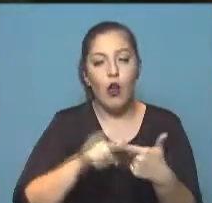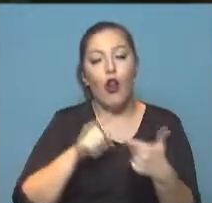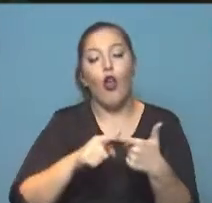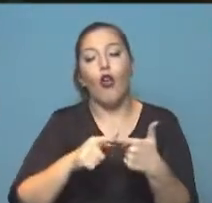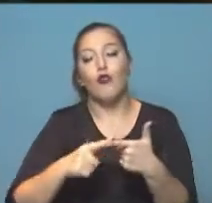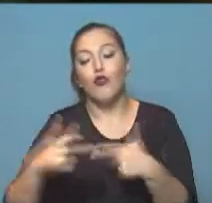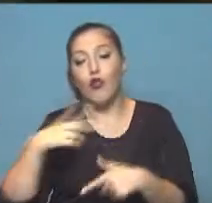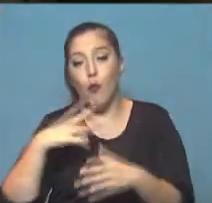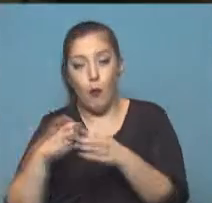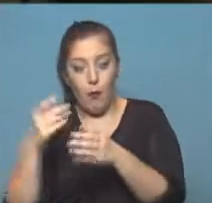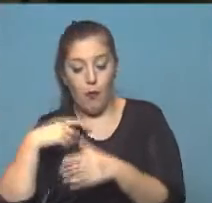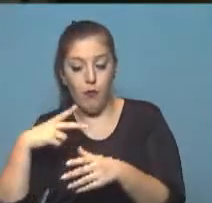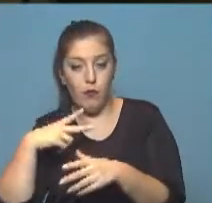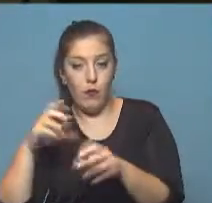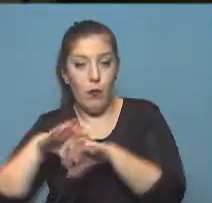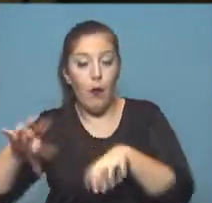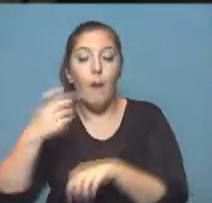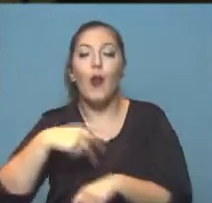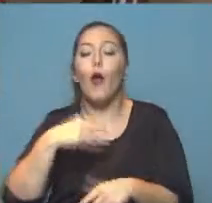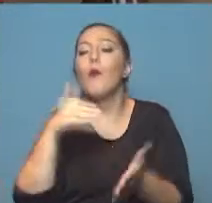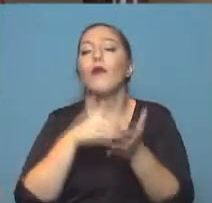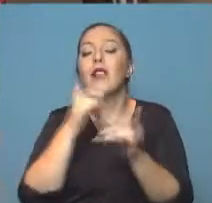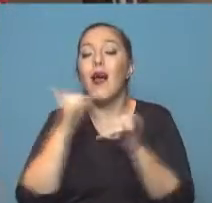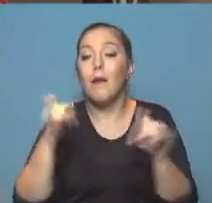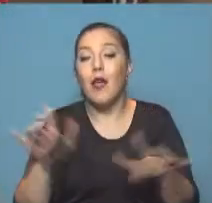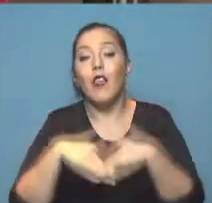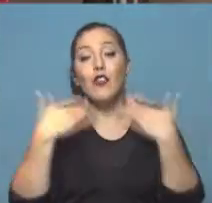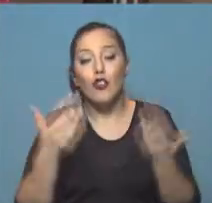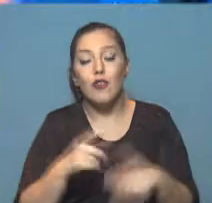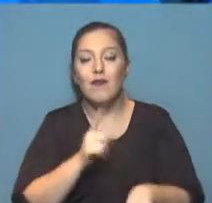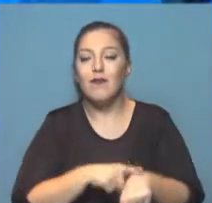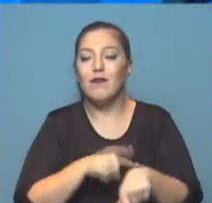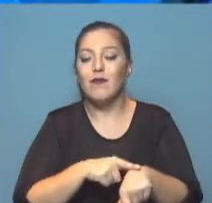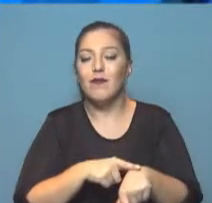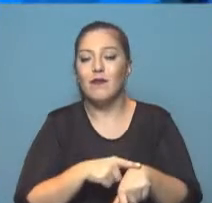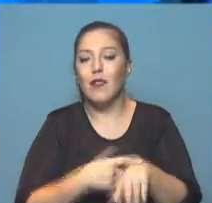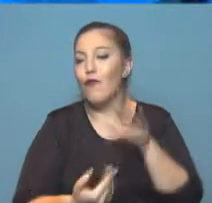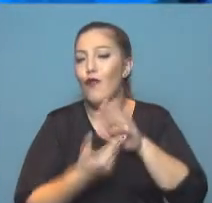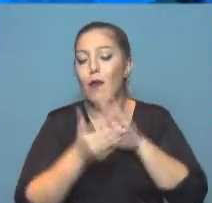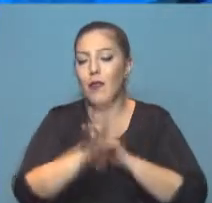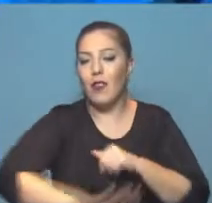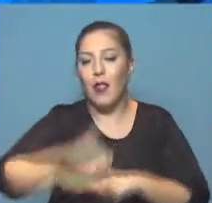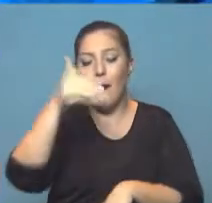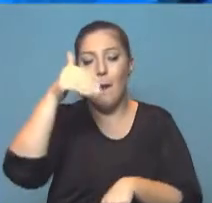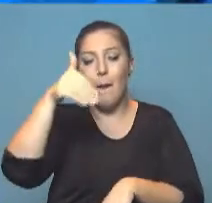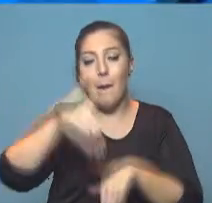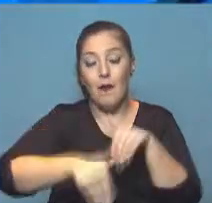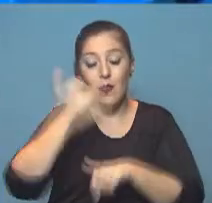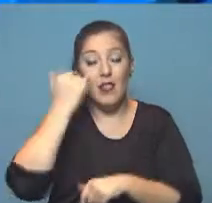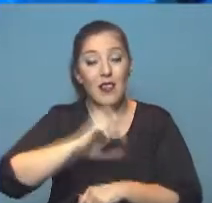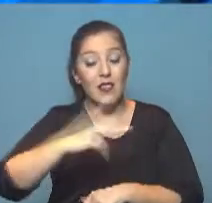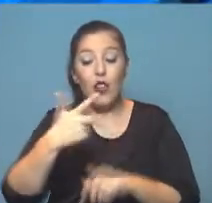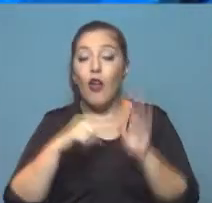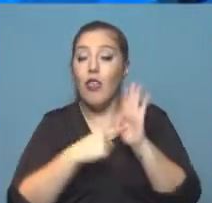conservadores partidos por la mitad. Pero era una promesa de campaña. Entonces, el timing es fundamental en los plebiscitos. Y lo tercero que